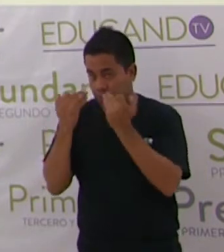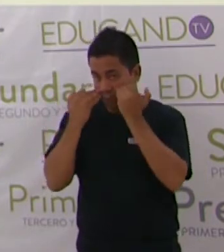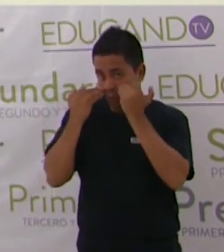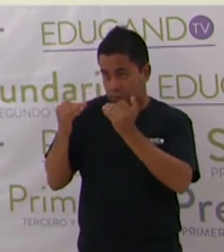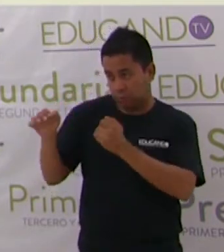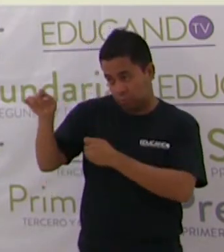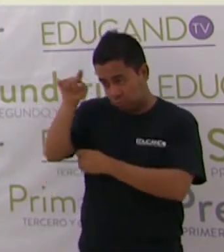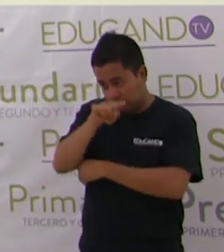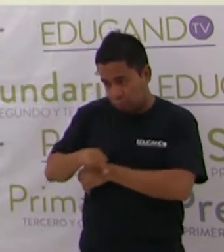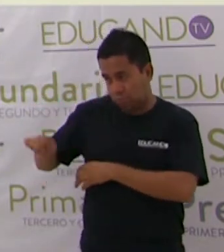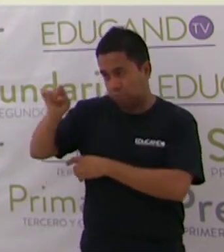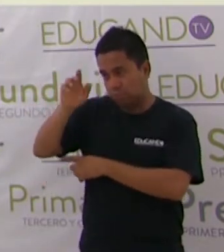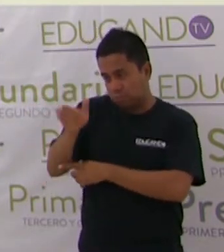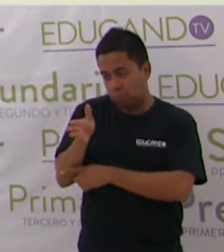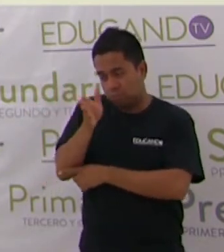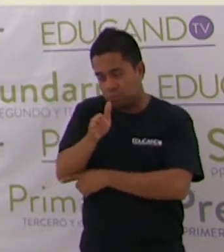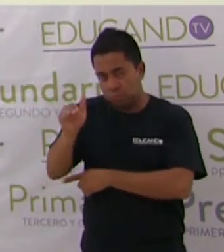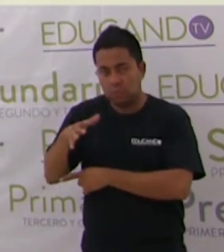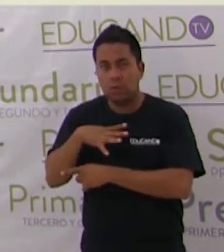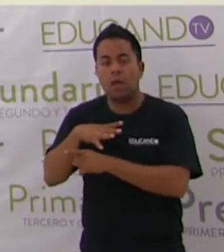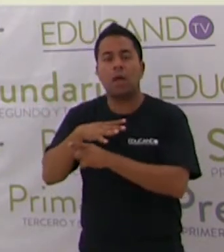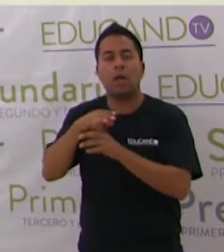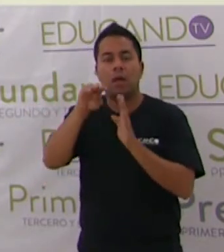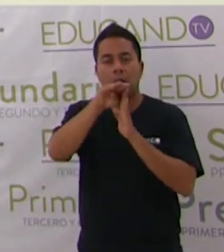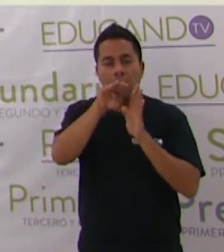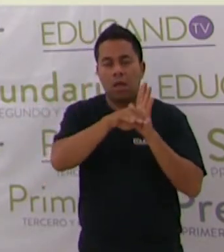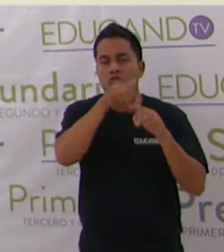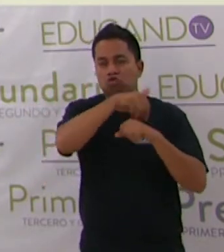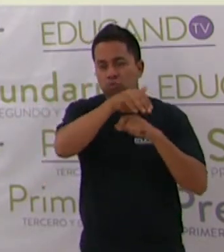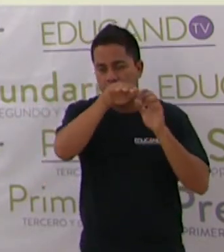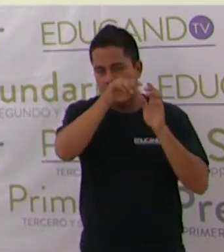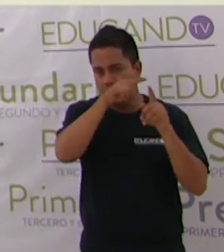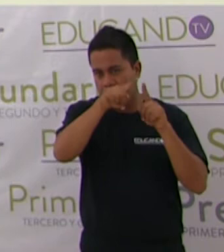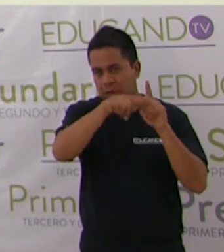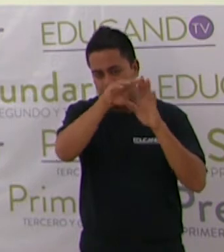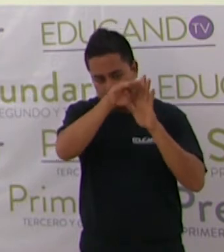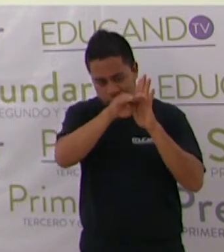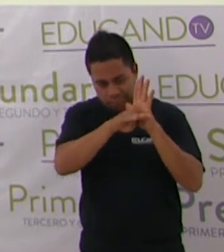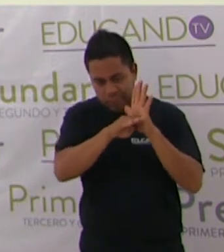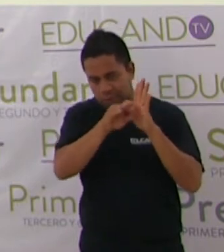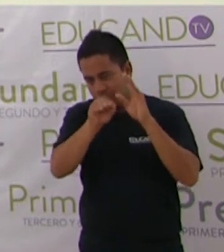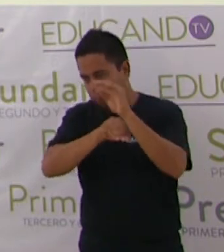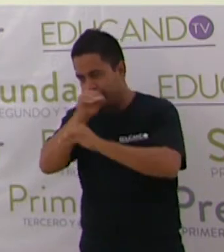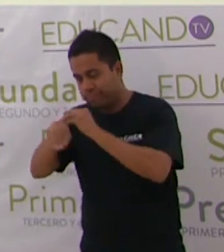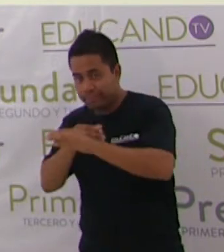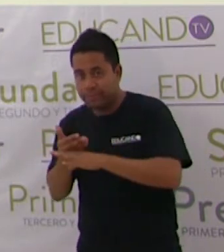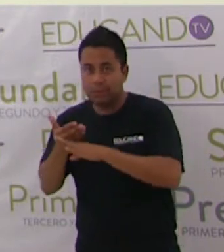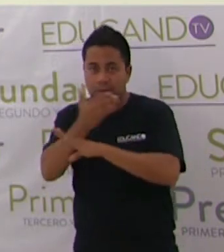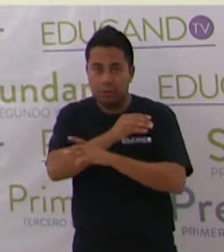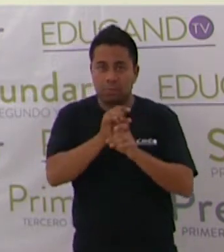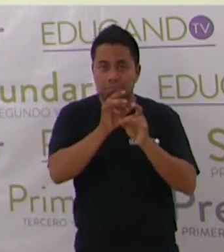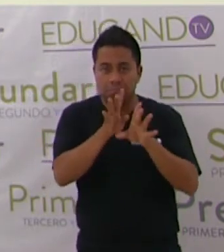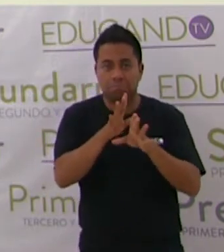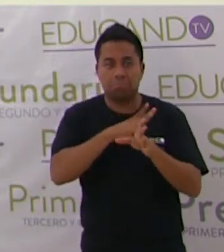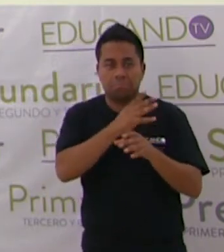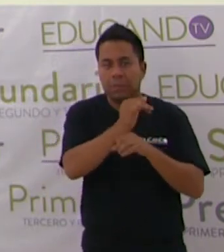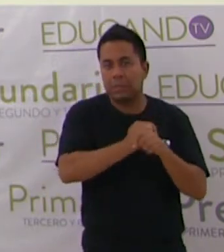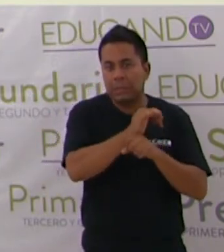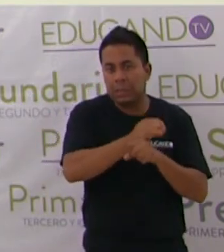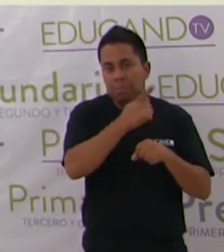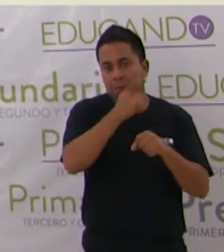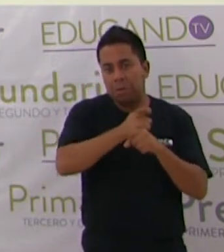aquí, estamos representando los datos que recabamos en algún momento.